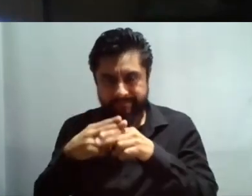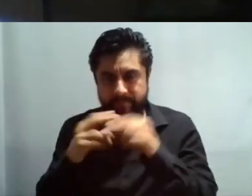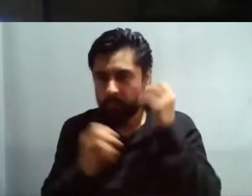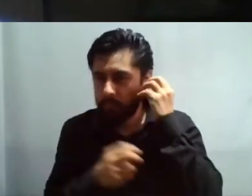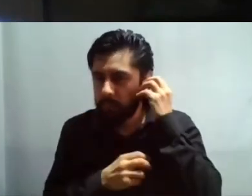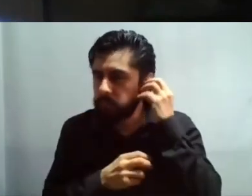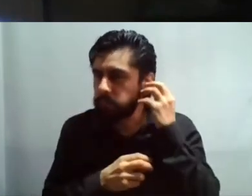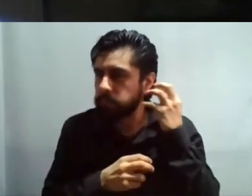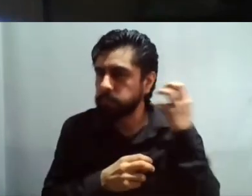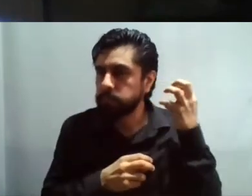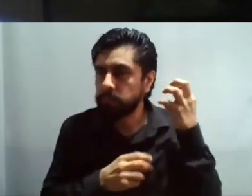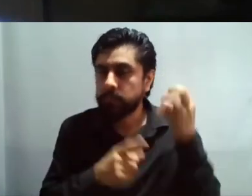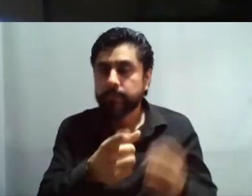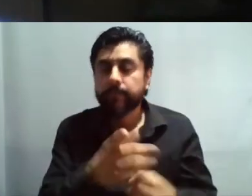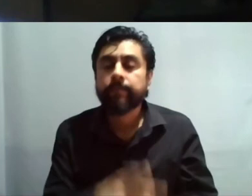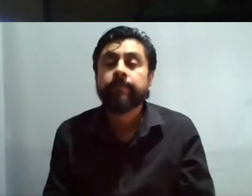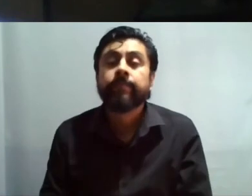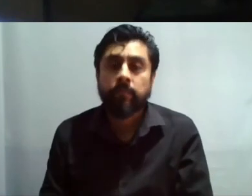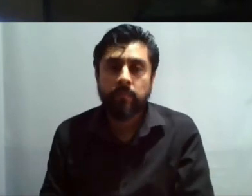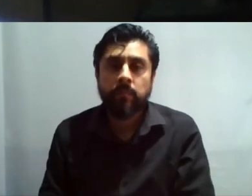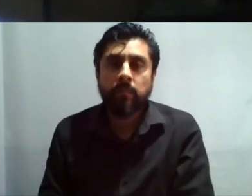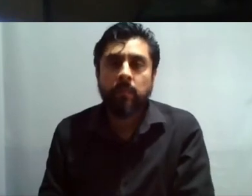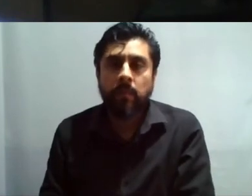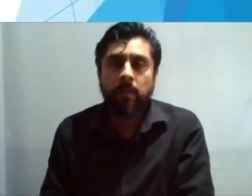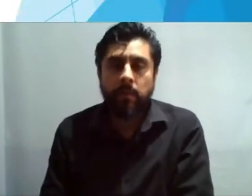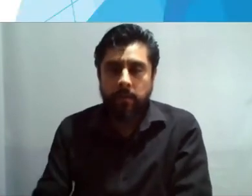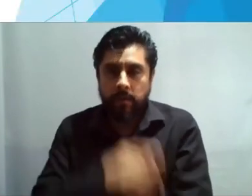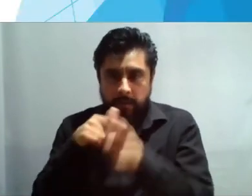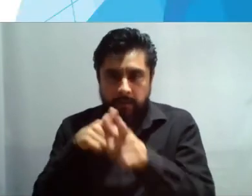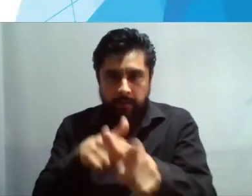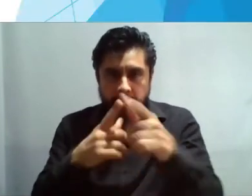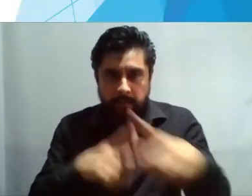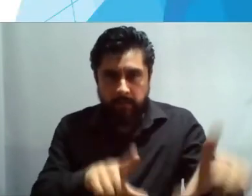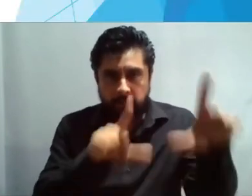menos importante del caso. Damos la siguiente, por favor.